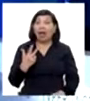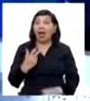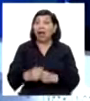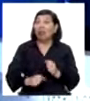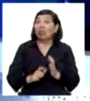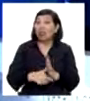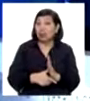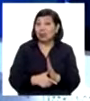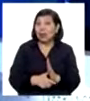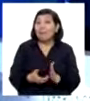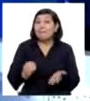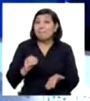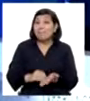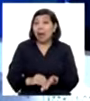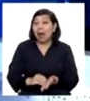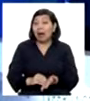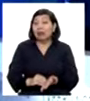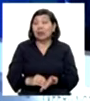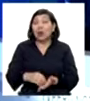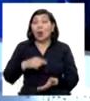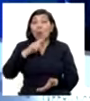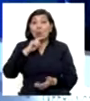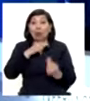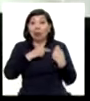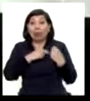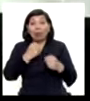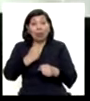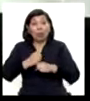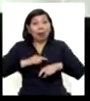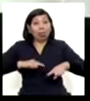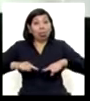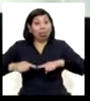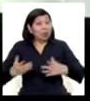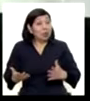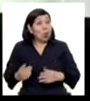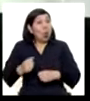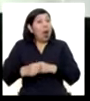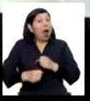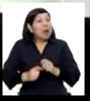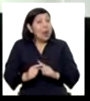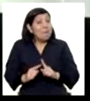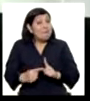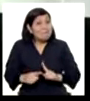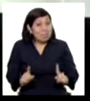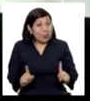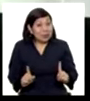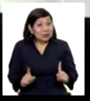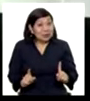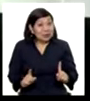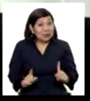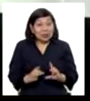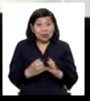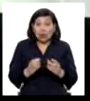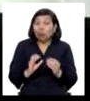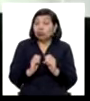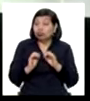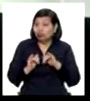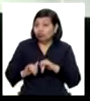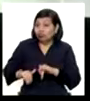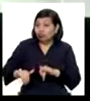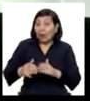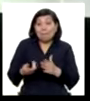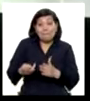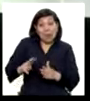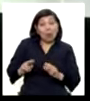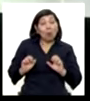después ya tenemos más mujeres en cargos directivos. Y de repente de aquí, ¿no?, a unos años más, cuando este concurso se consolide